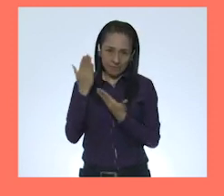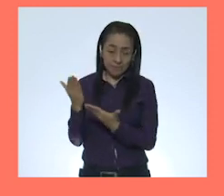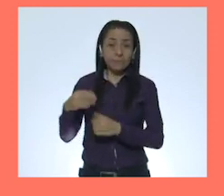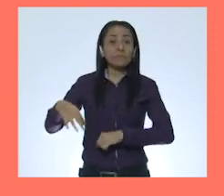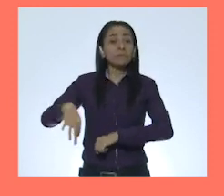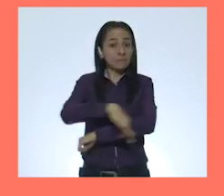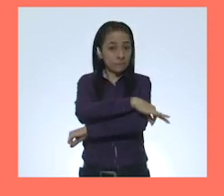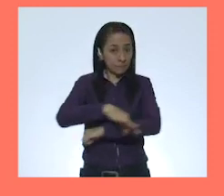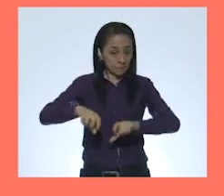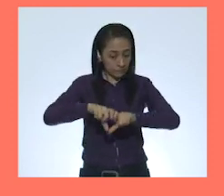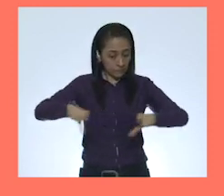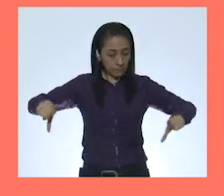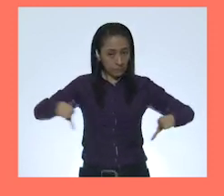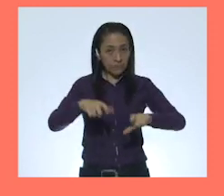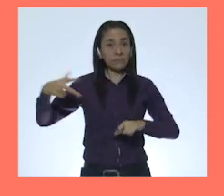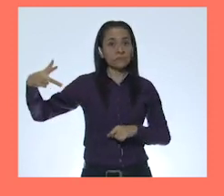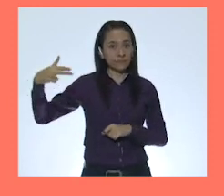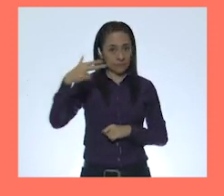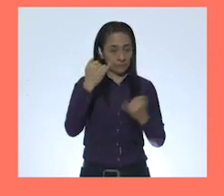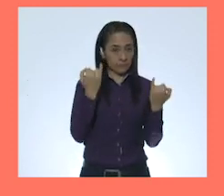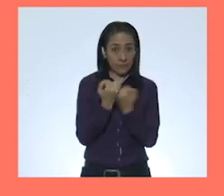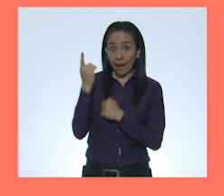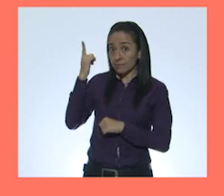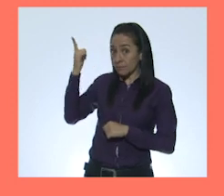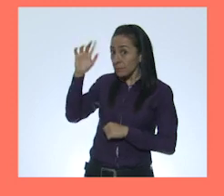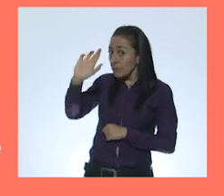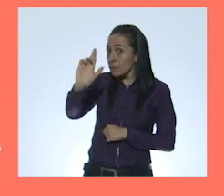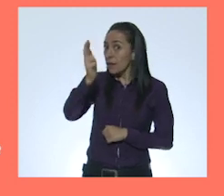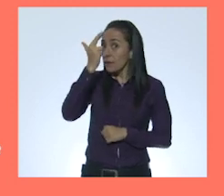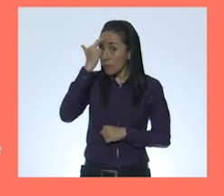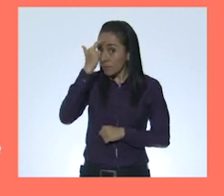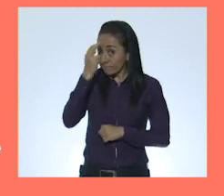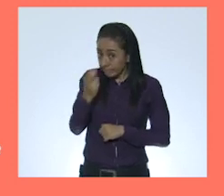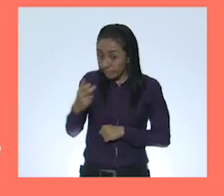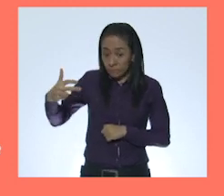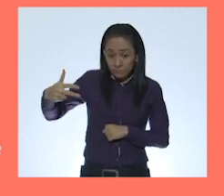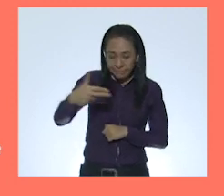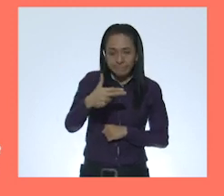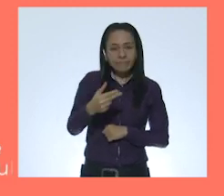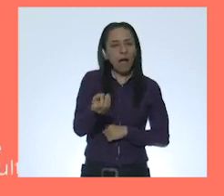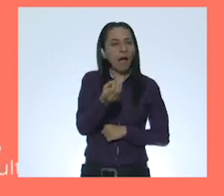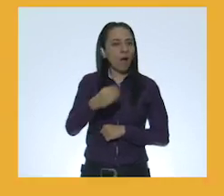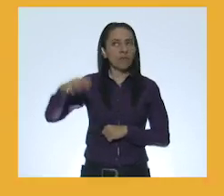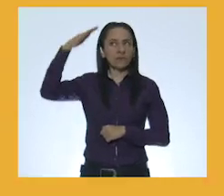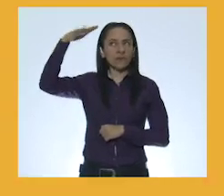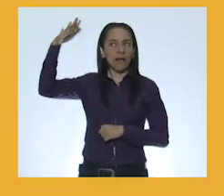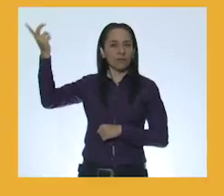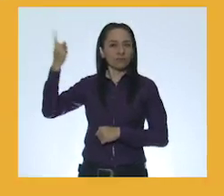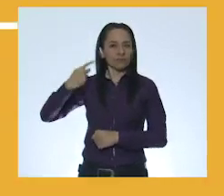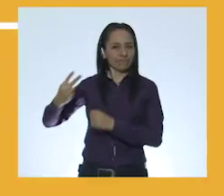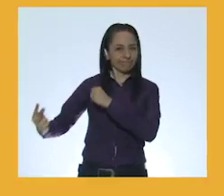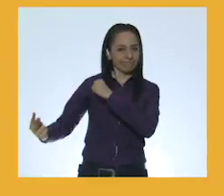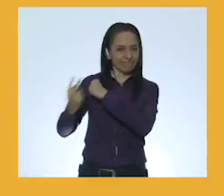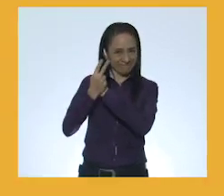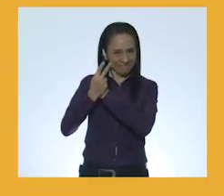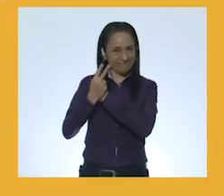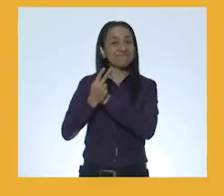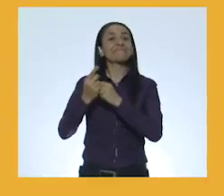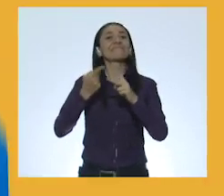y tijeras. Recuerda que la manipulación de estas debe estar supervisada por un adulto.